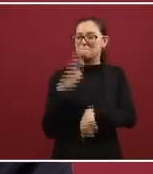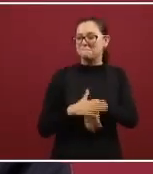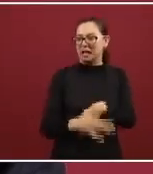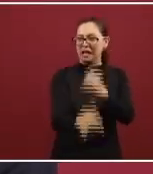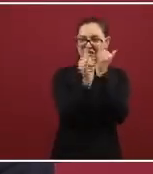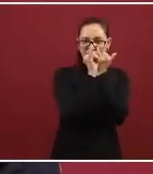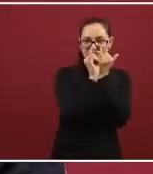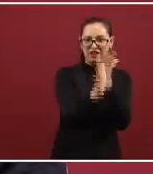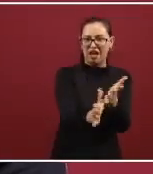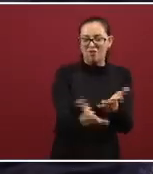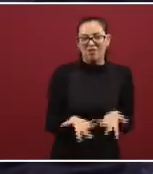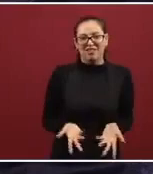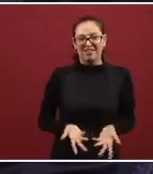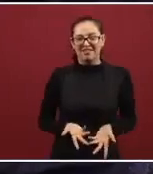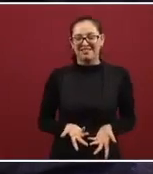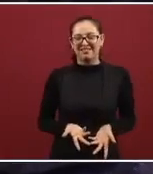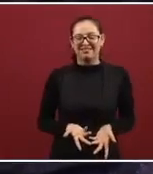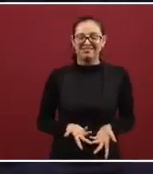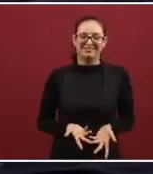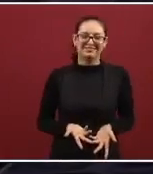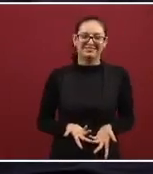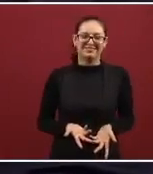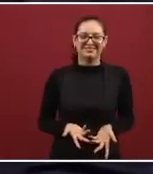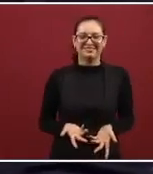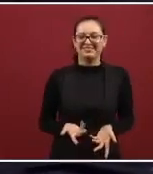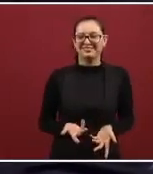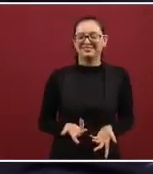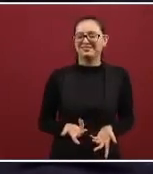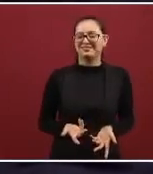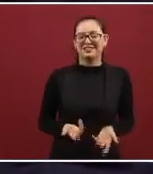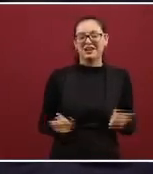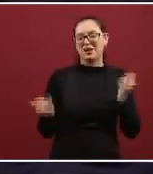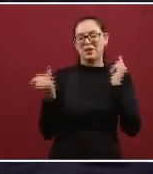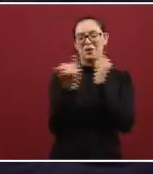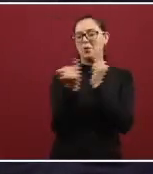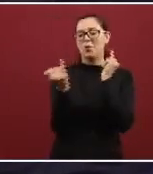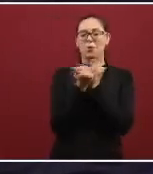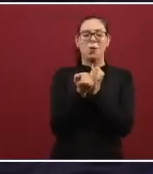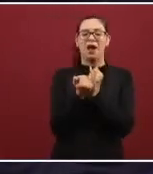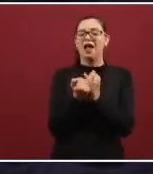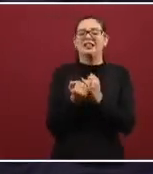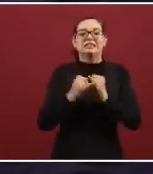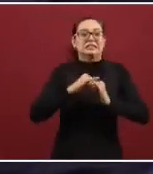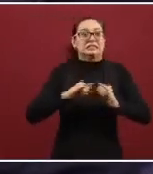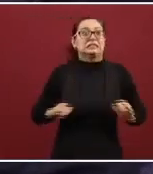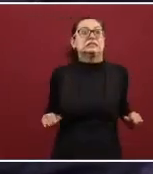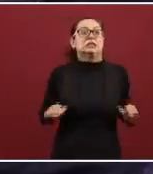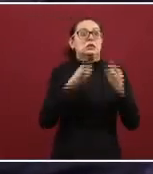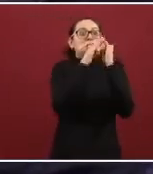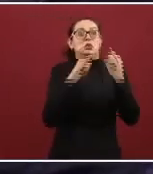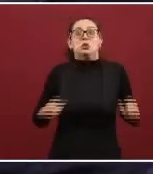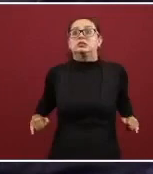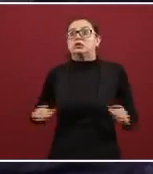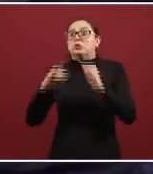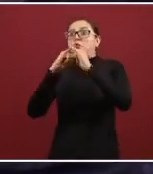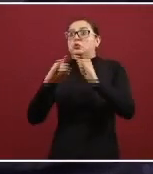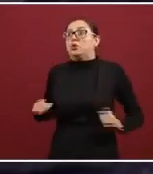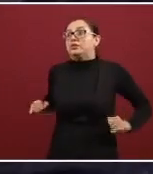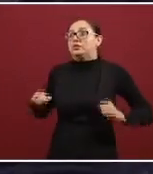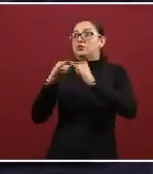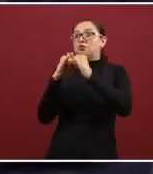Es como todo, cómo crearon toda esta constelación de instituciones,